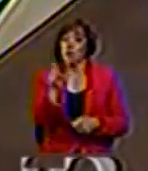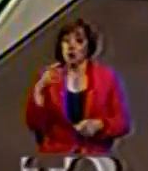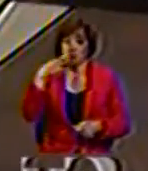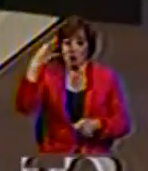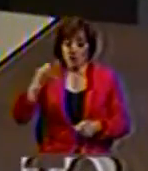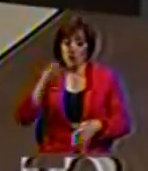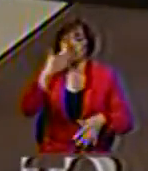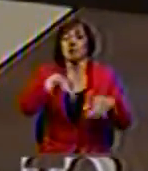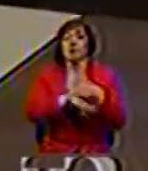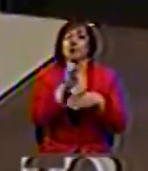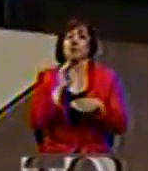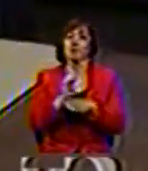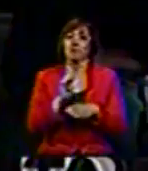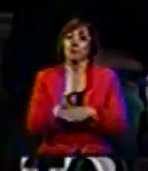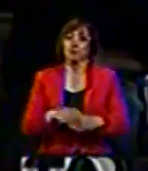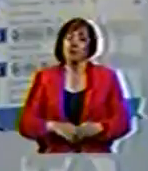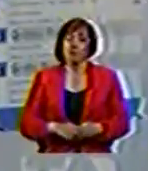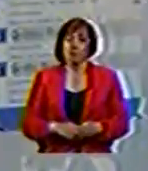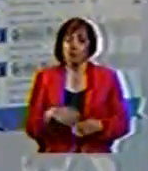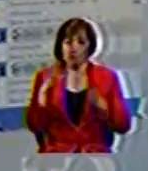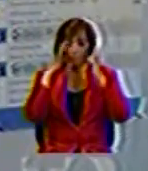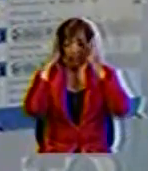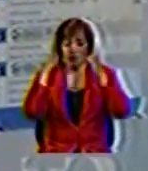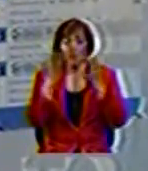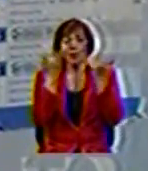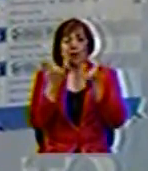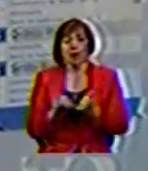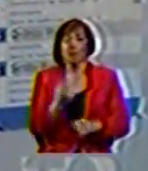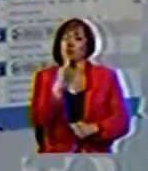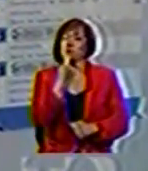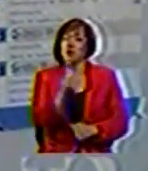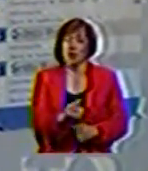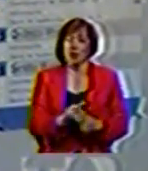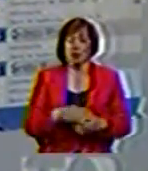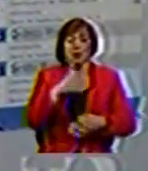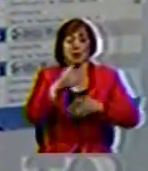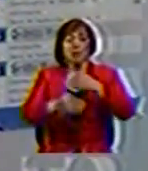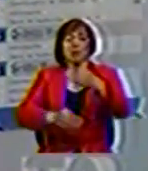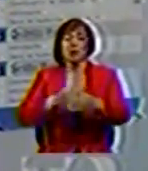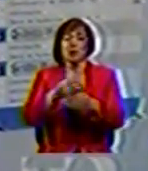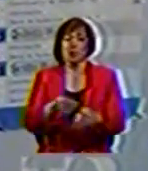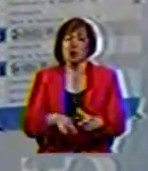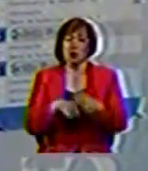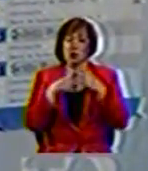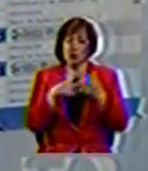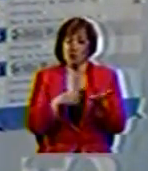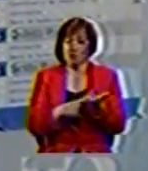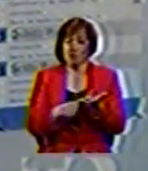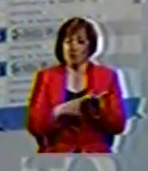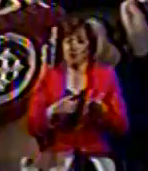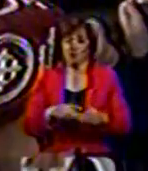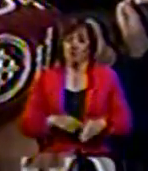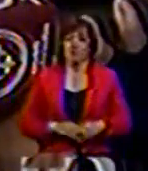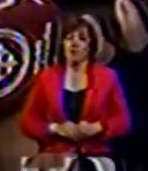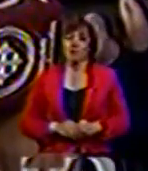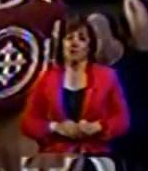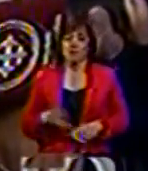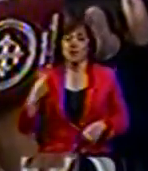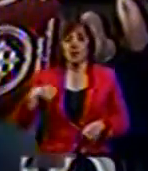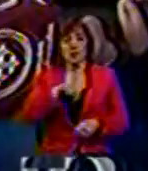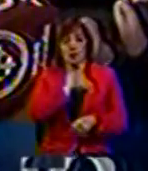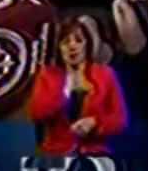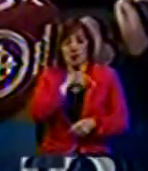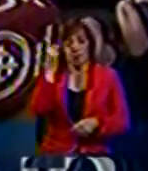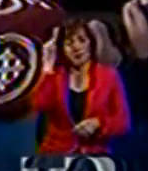que ingresan al país. Escuchemos lo que dijeron las partes procesales previo a iniciar la audiencia. Nosotros